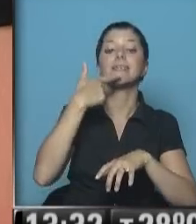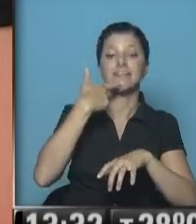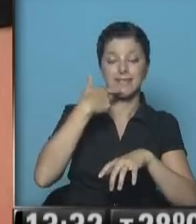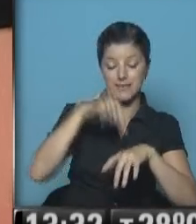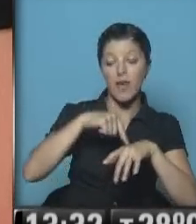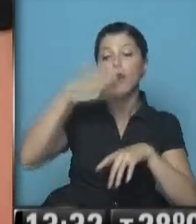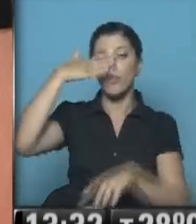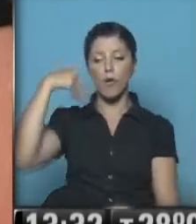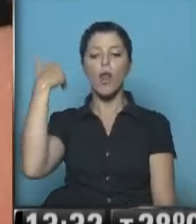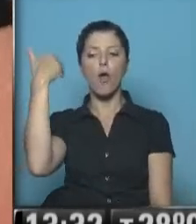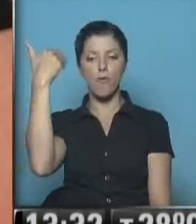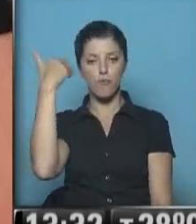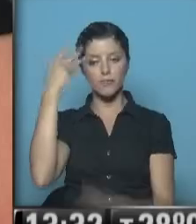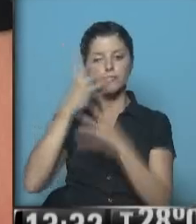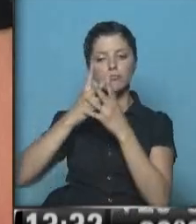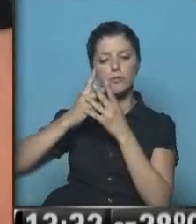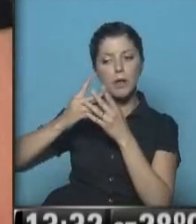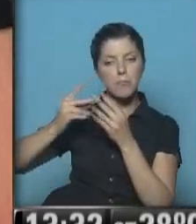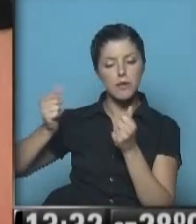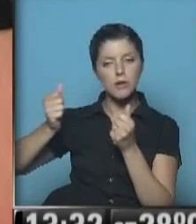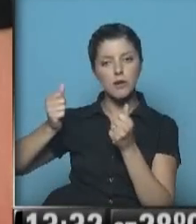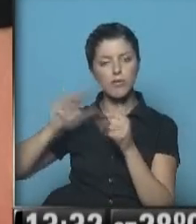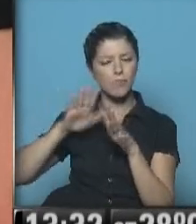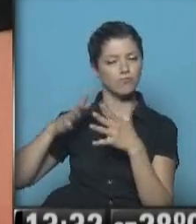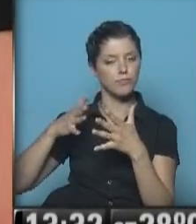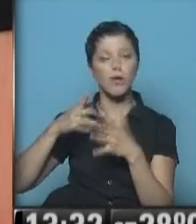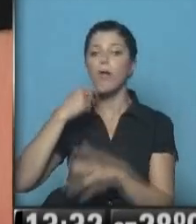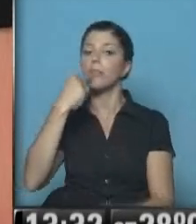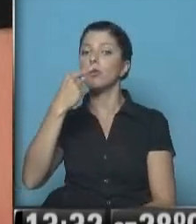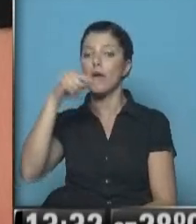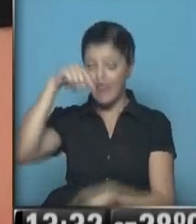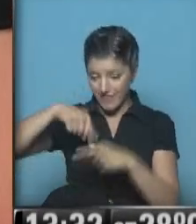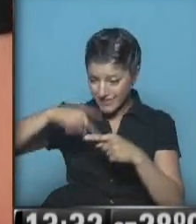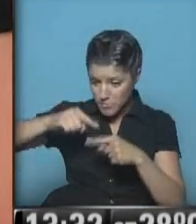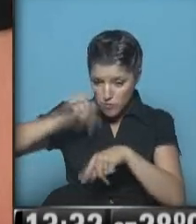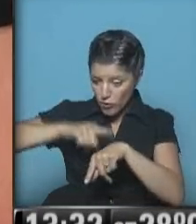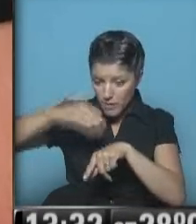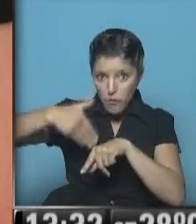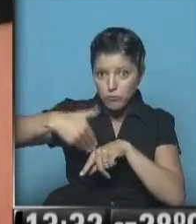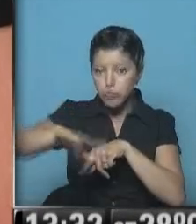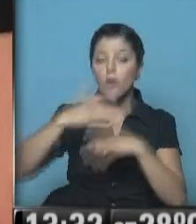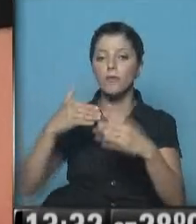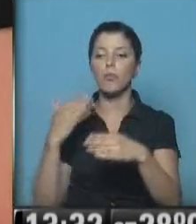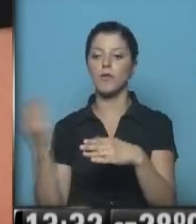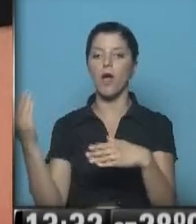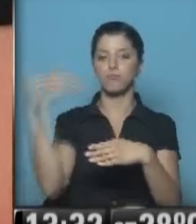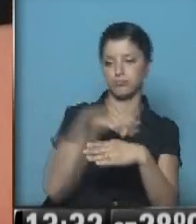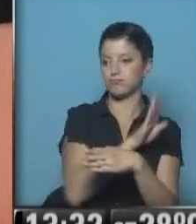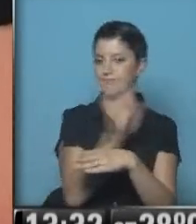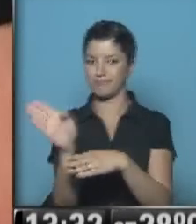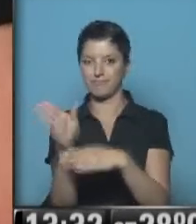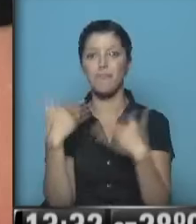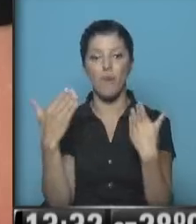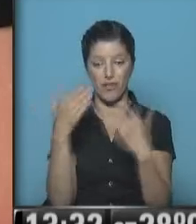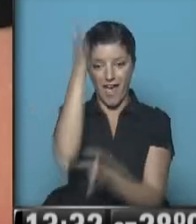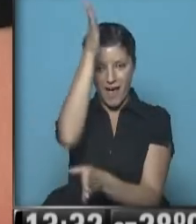de una conferencia de prensa con ciertas ambigüedades, se dijo que, bueno, que a partir de ese momento se podía cruzar el muro de Berlín, que